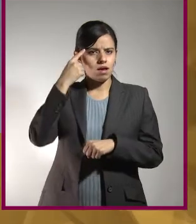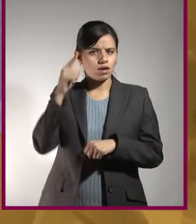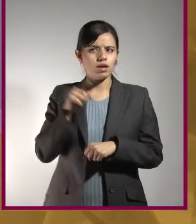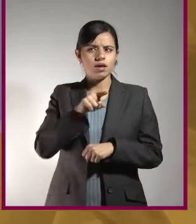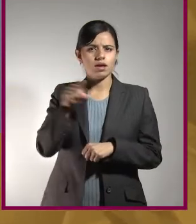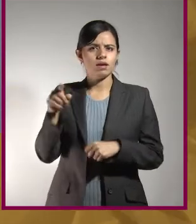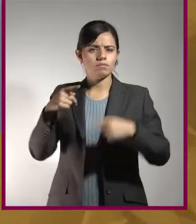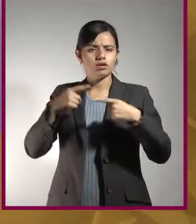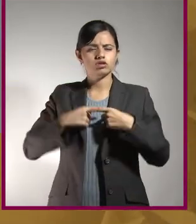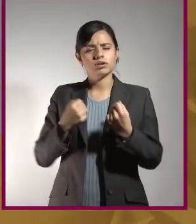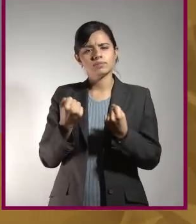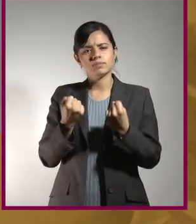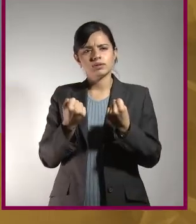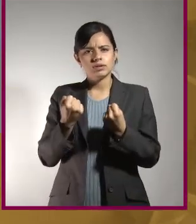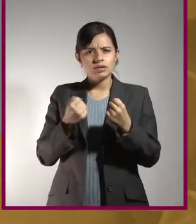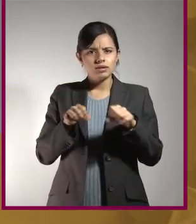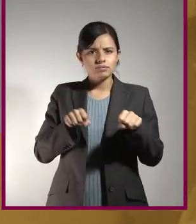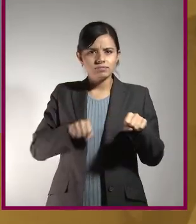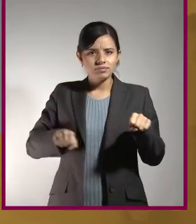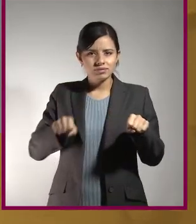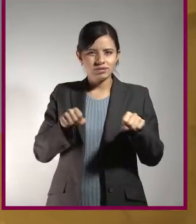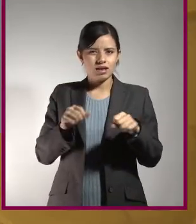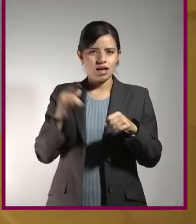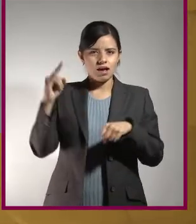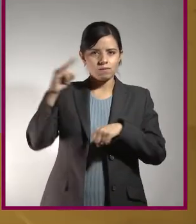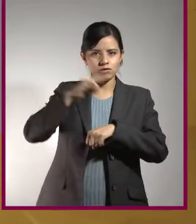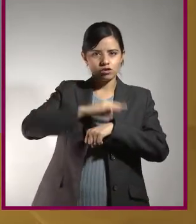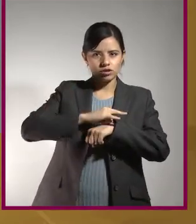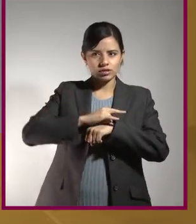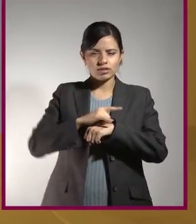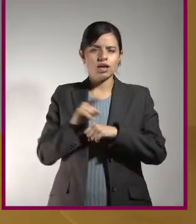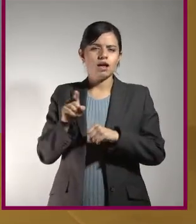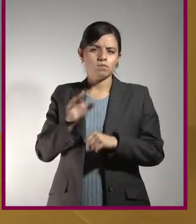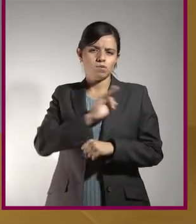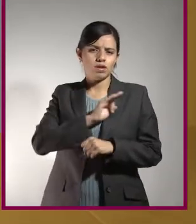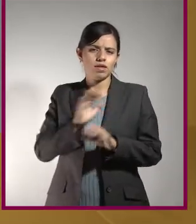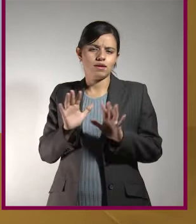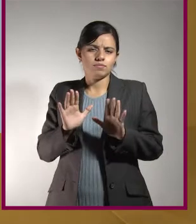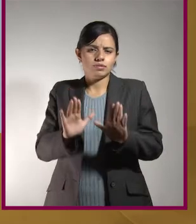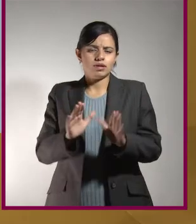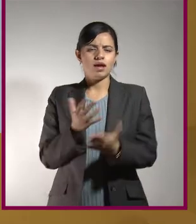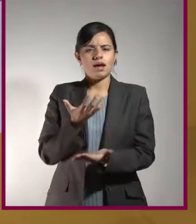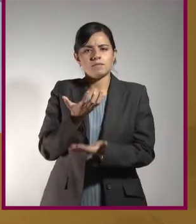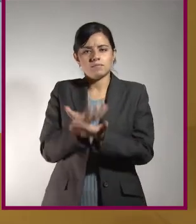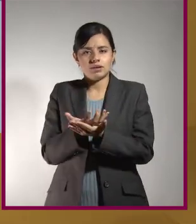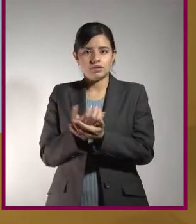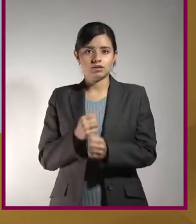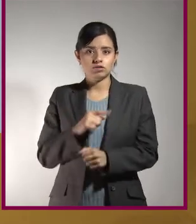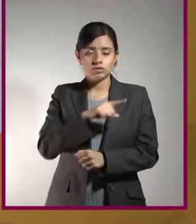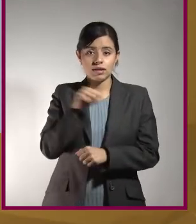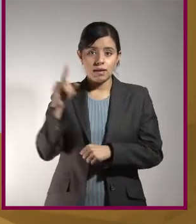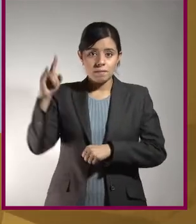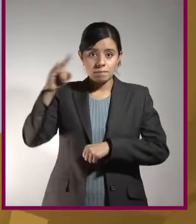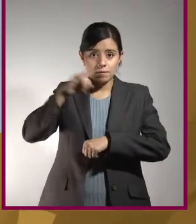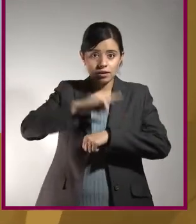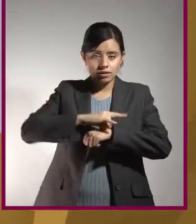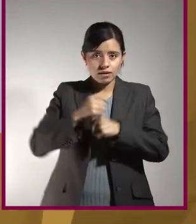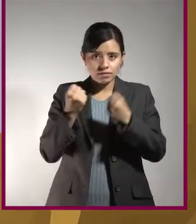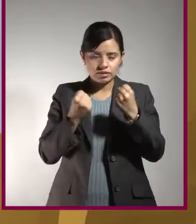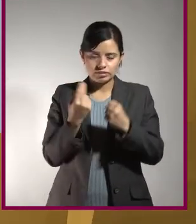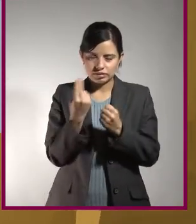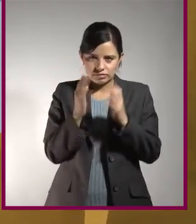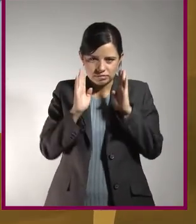pudieran tomarse un descanso de tener el control del vuelo en sus manos. Manejar un avión requiere de un grado máximo